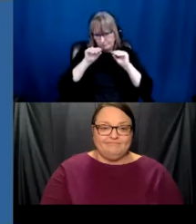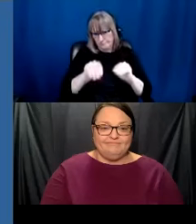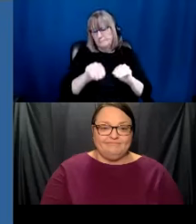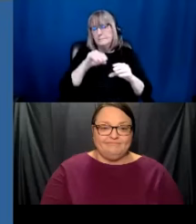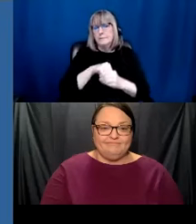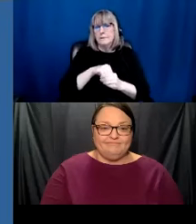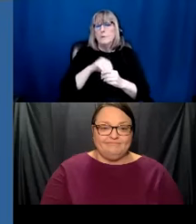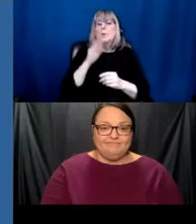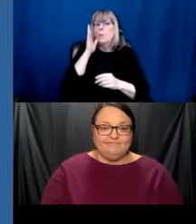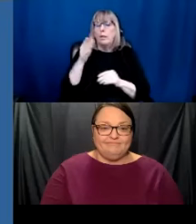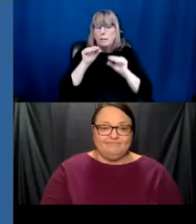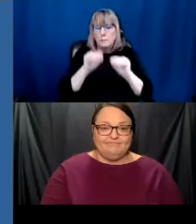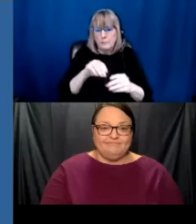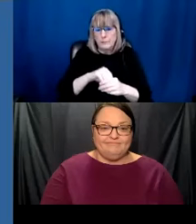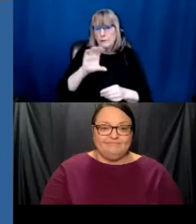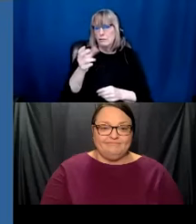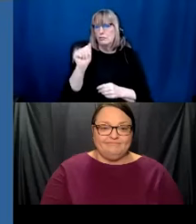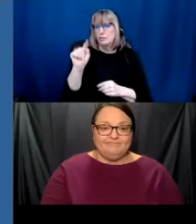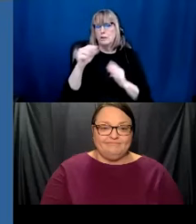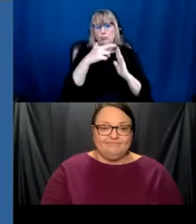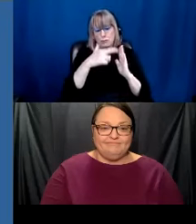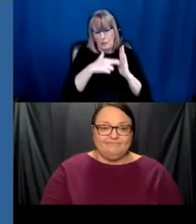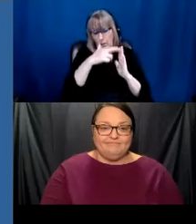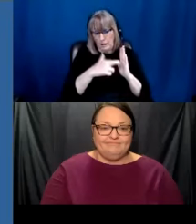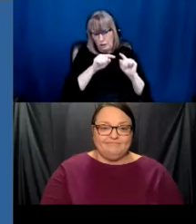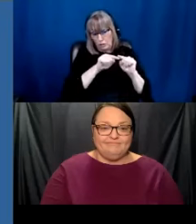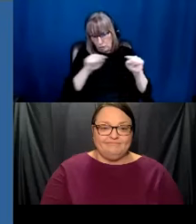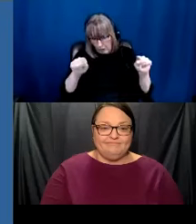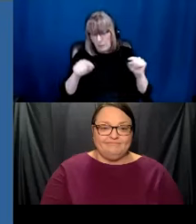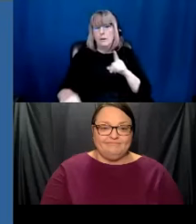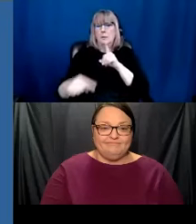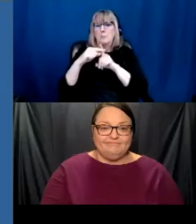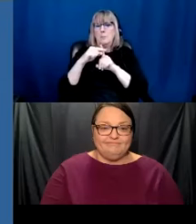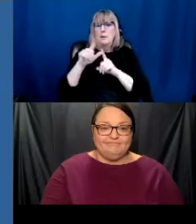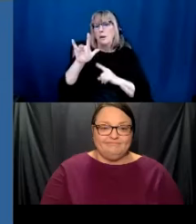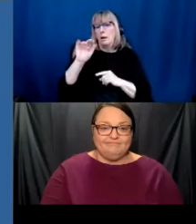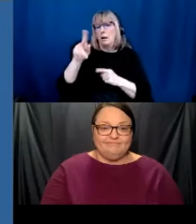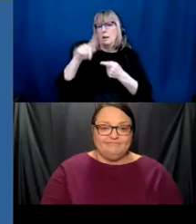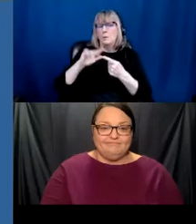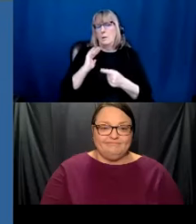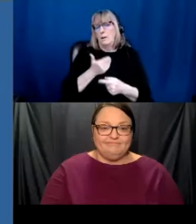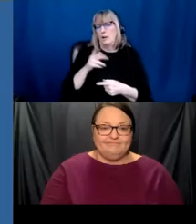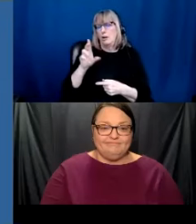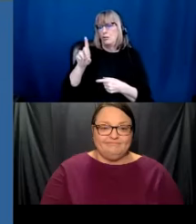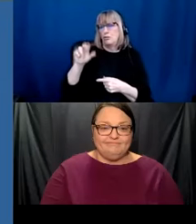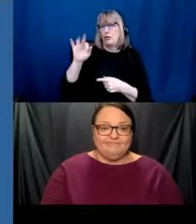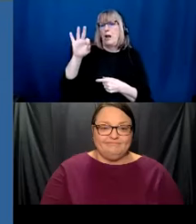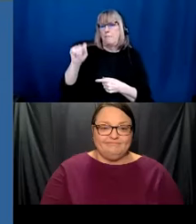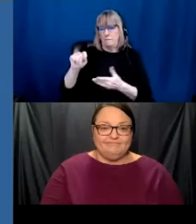establece los estándares mínimos de participación comunitaria en los que la ciudad participará a medida